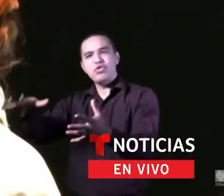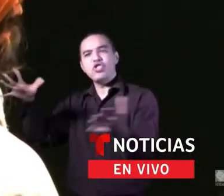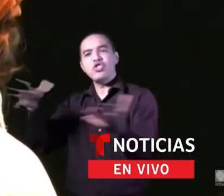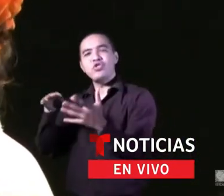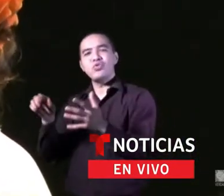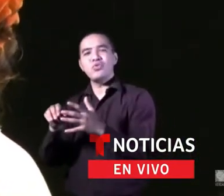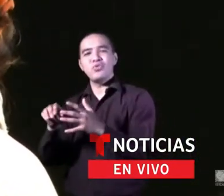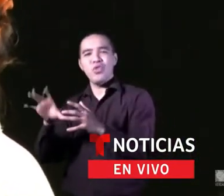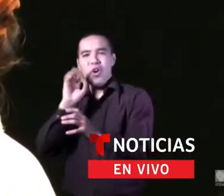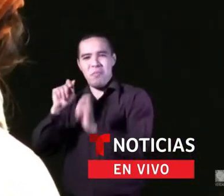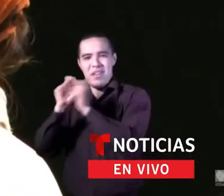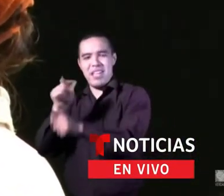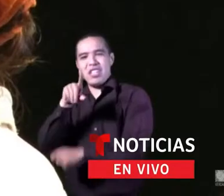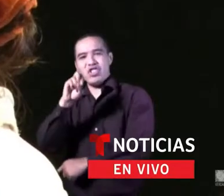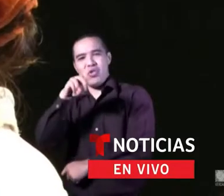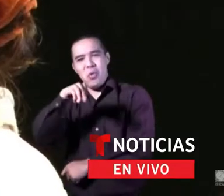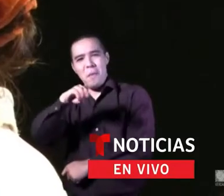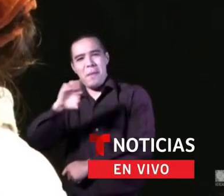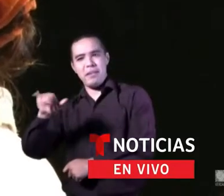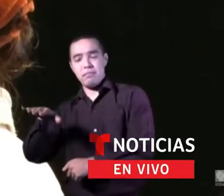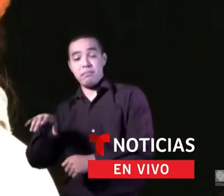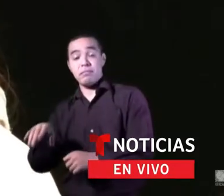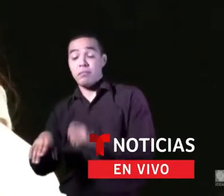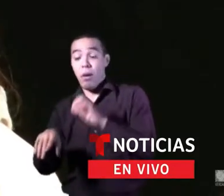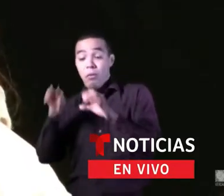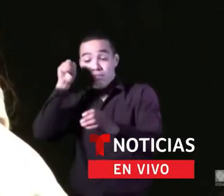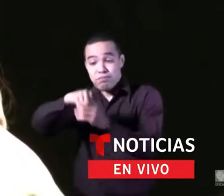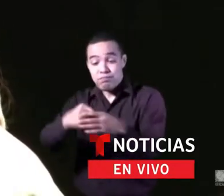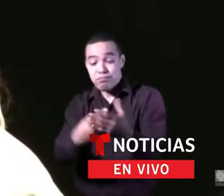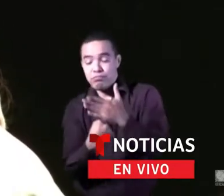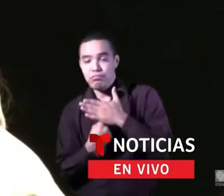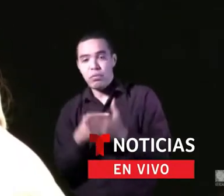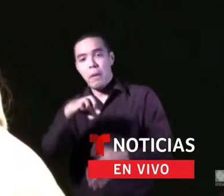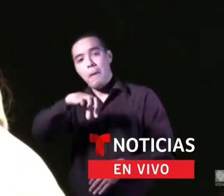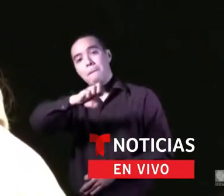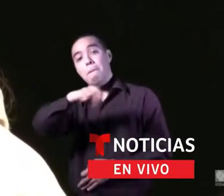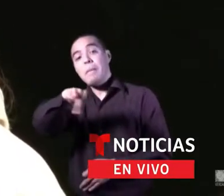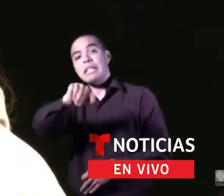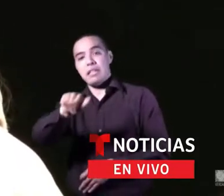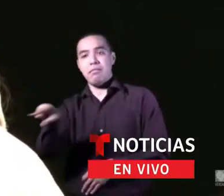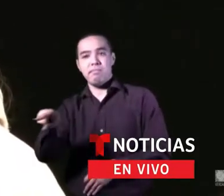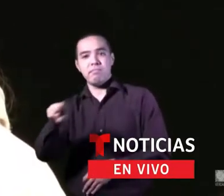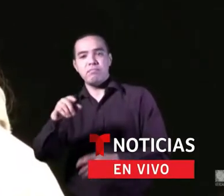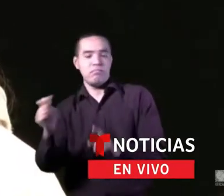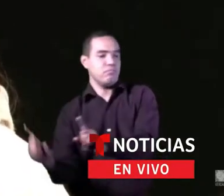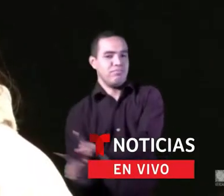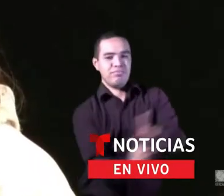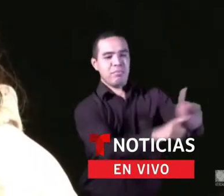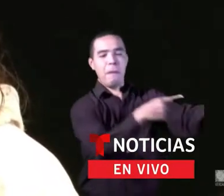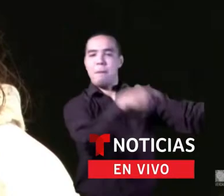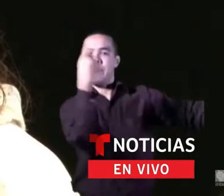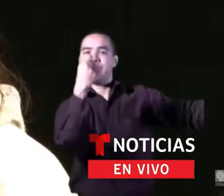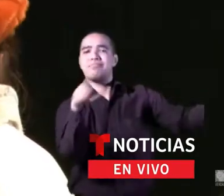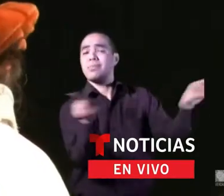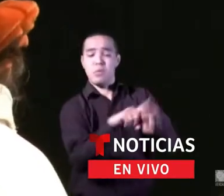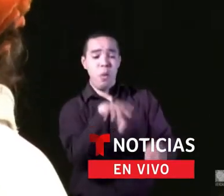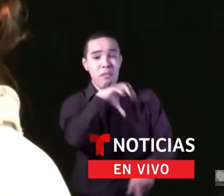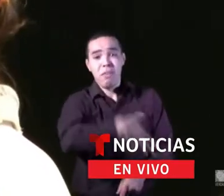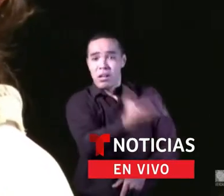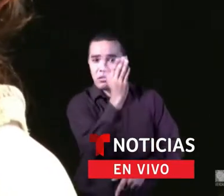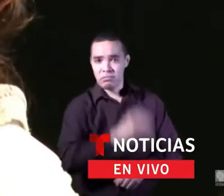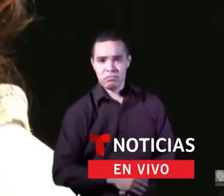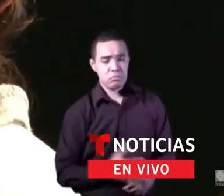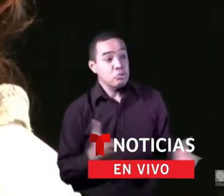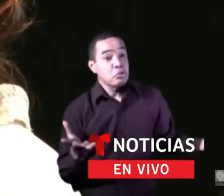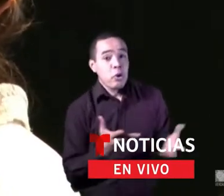y lo mataron como un perro y todavía no sabemos dónde está su cuerpo con julián de